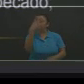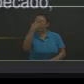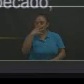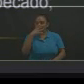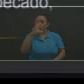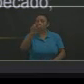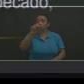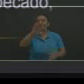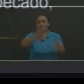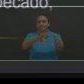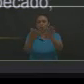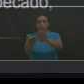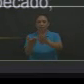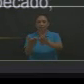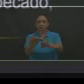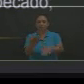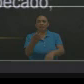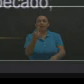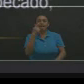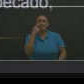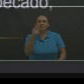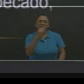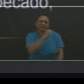Mire qué misericordia de Dios.